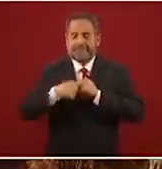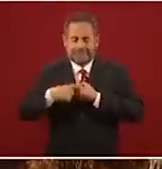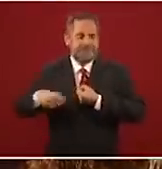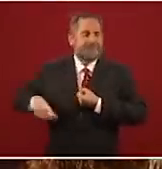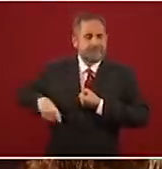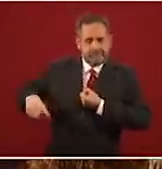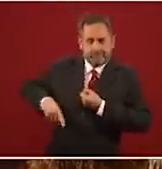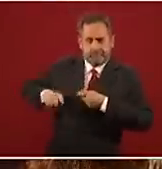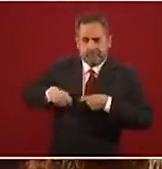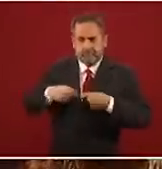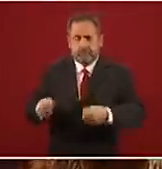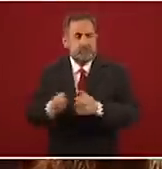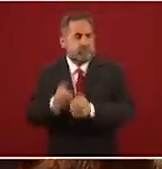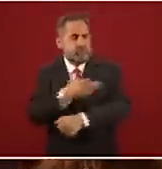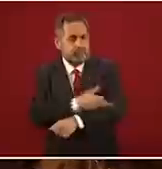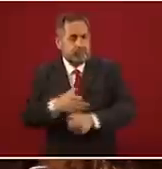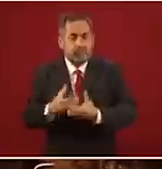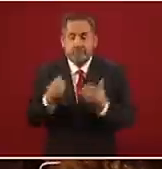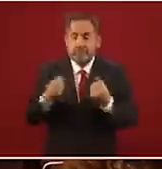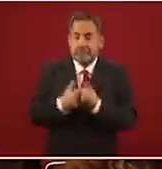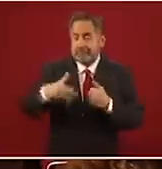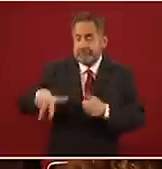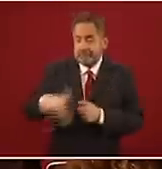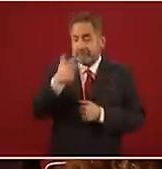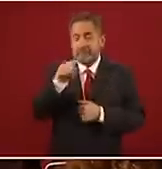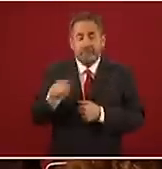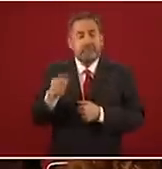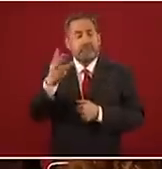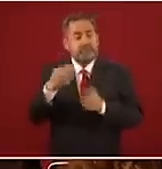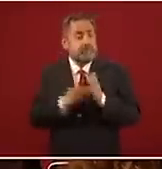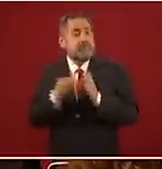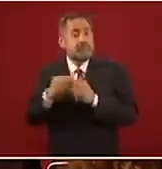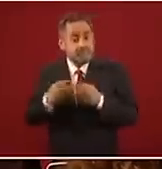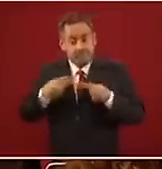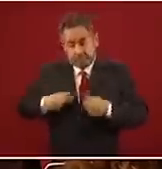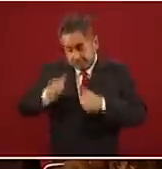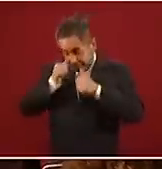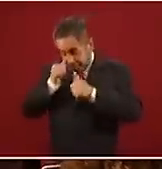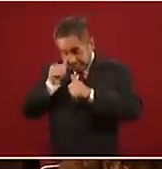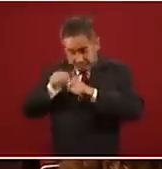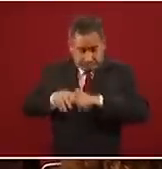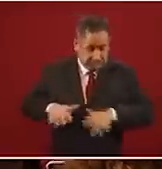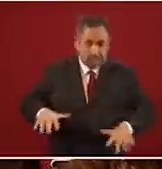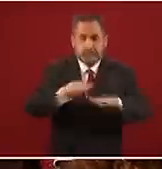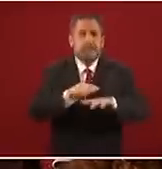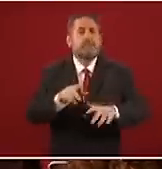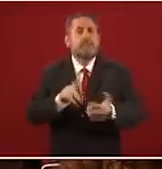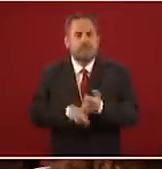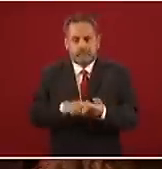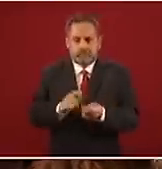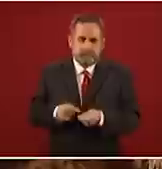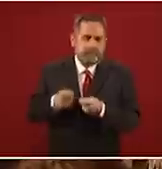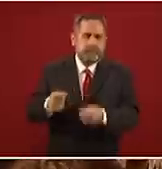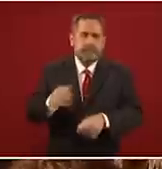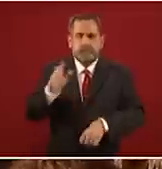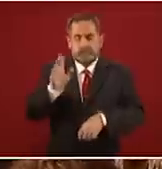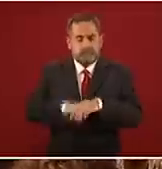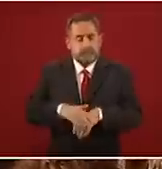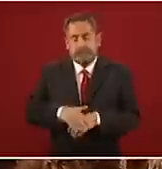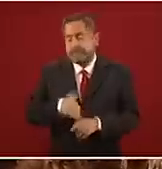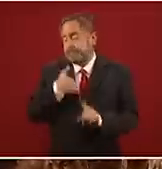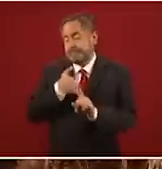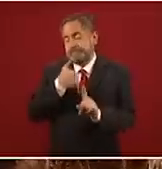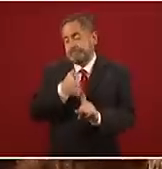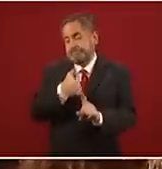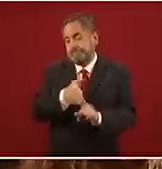a sus familias, que suman 13.3 millones de derechohabientes, son los servicios de salud los más demandados y